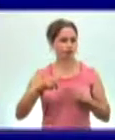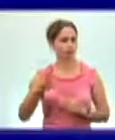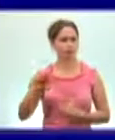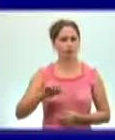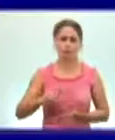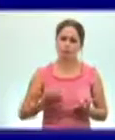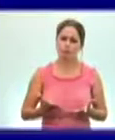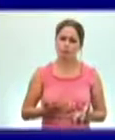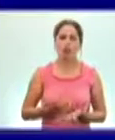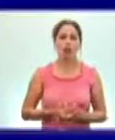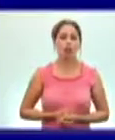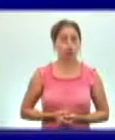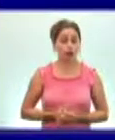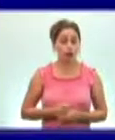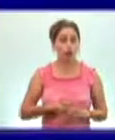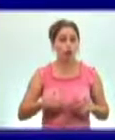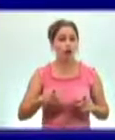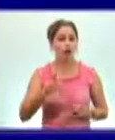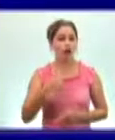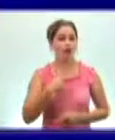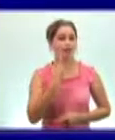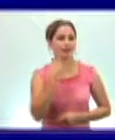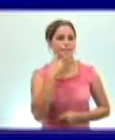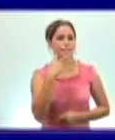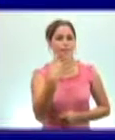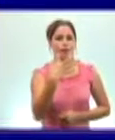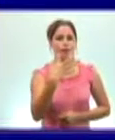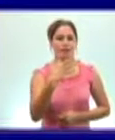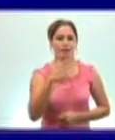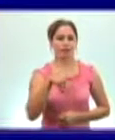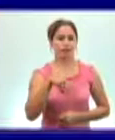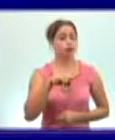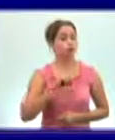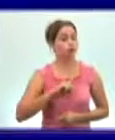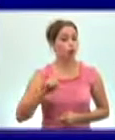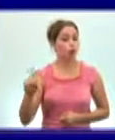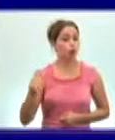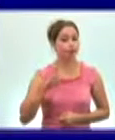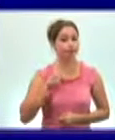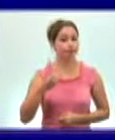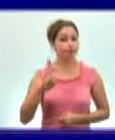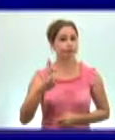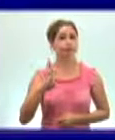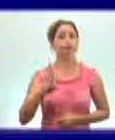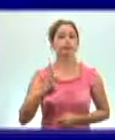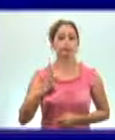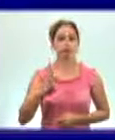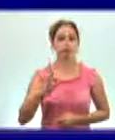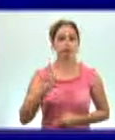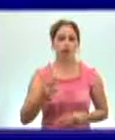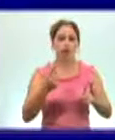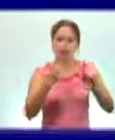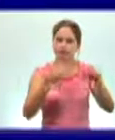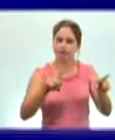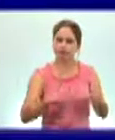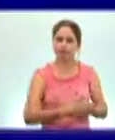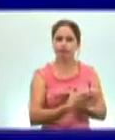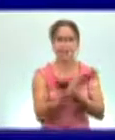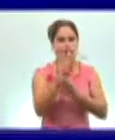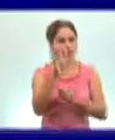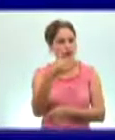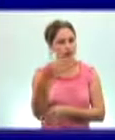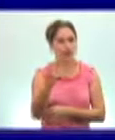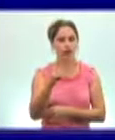idea de que usted es más importante que la enseña nacional o que los símbolos. Los símbolos son expresión de la nación y los